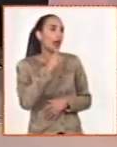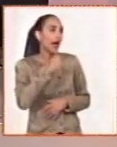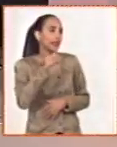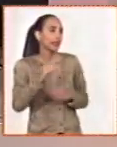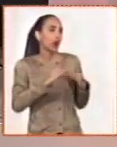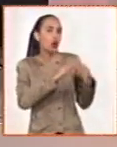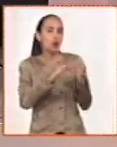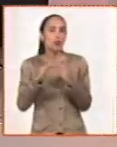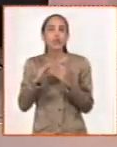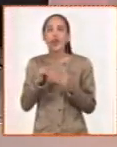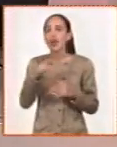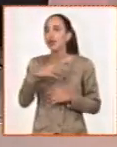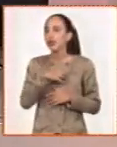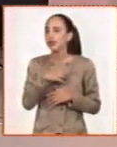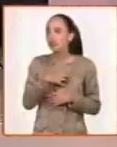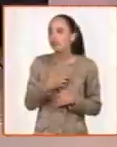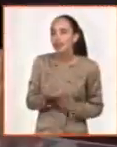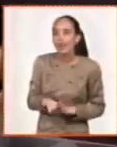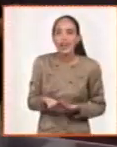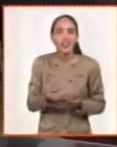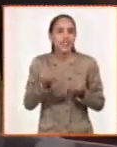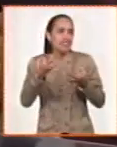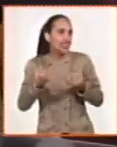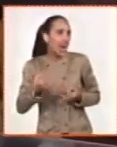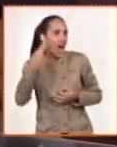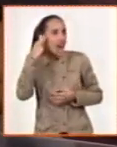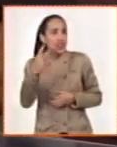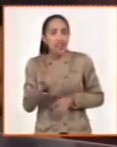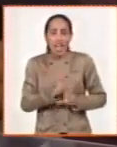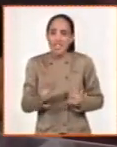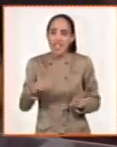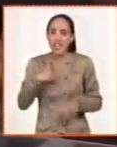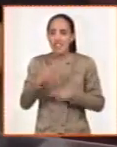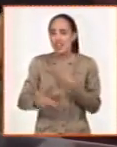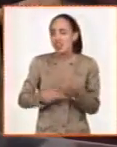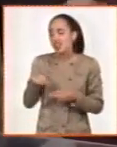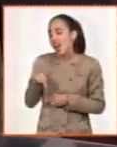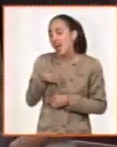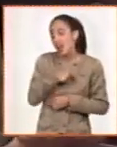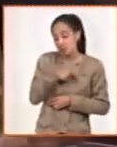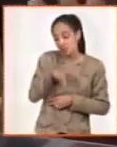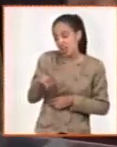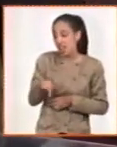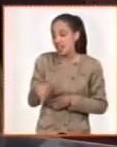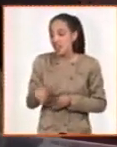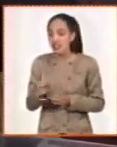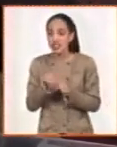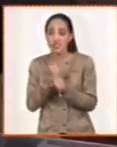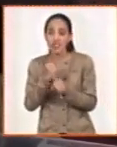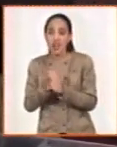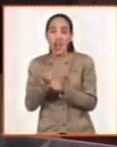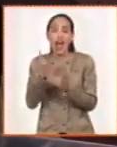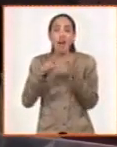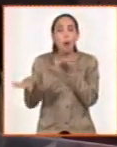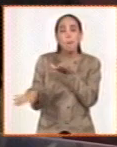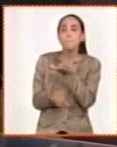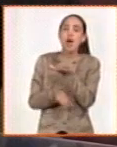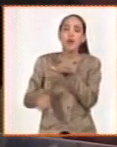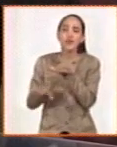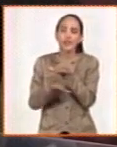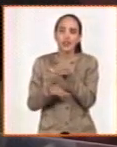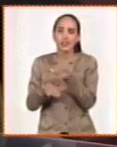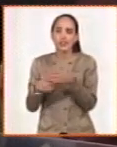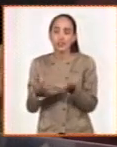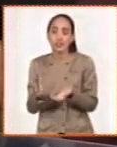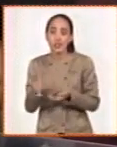espacio en ciertos lugares y que ya no nos quedaba más remedio como que ir ahí a hacer algo de bajo nivel. Y Sergio Corriere me decía